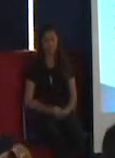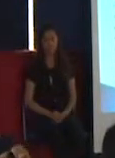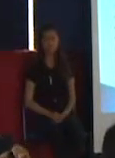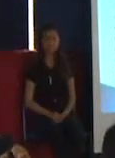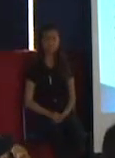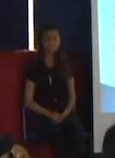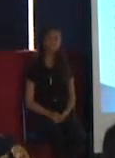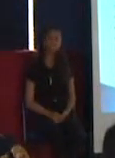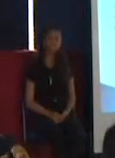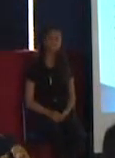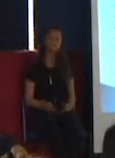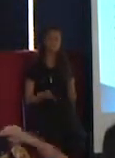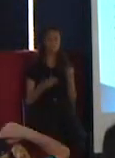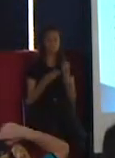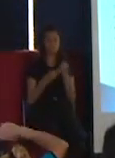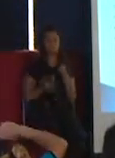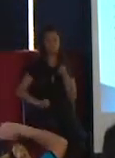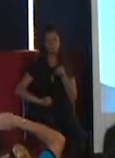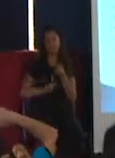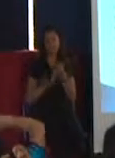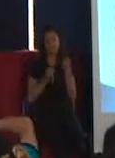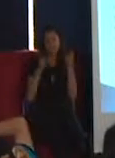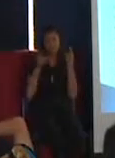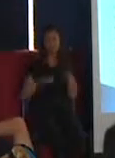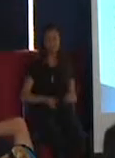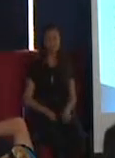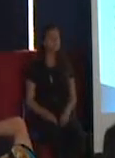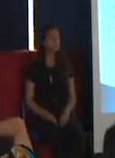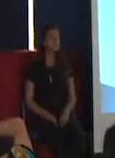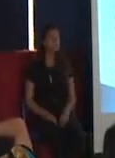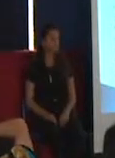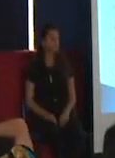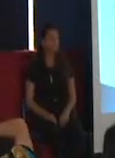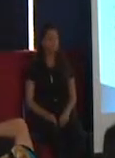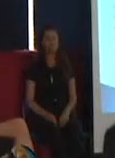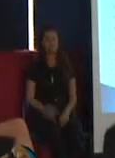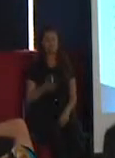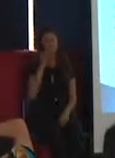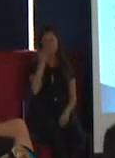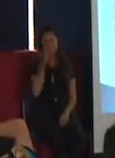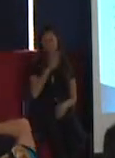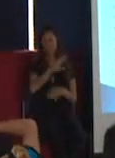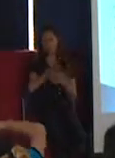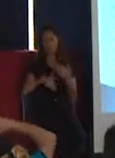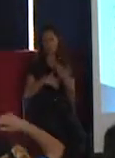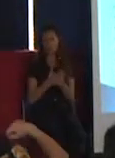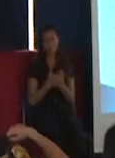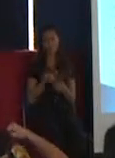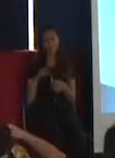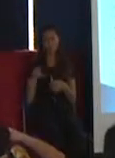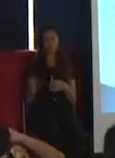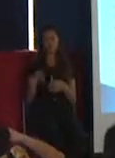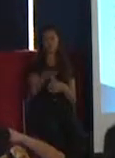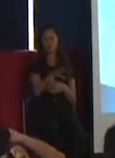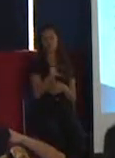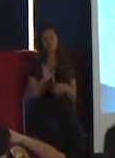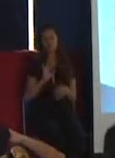el SENA es un apoyo, ¿sí? Porque todas las partes o